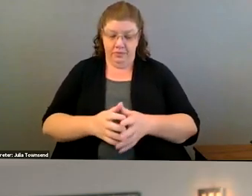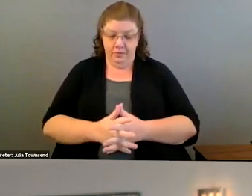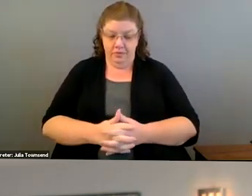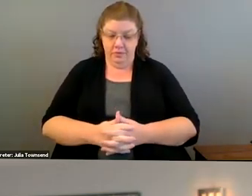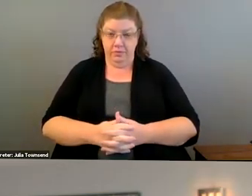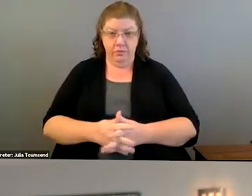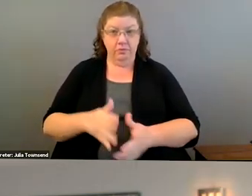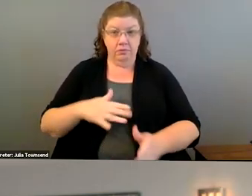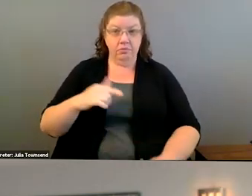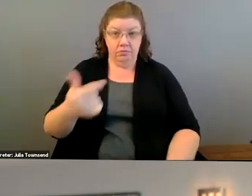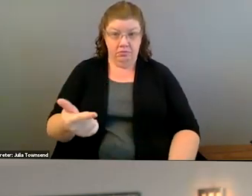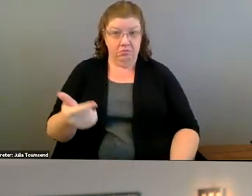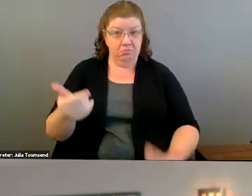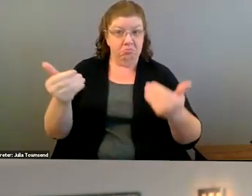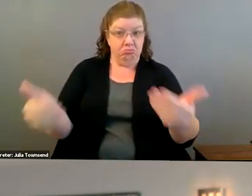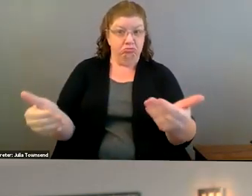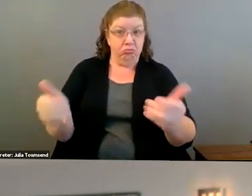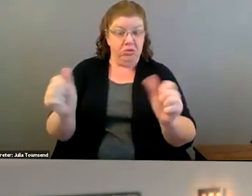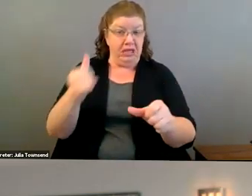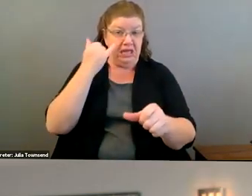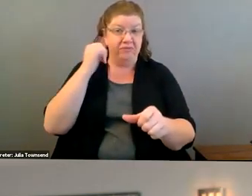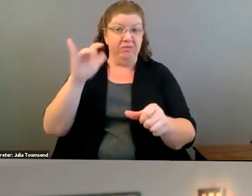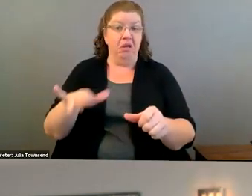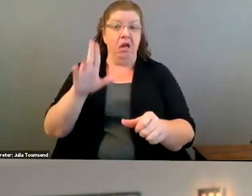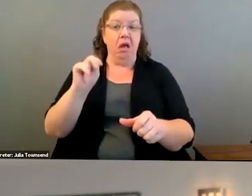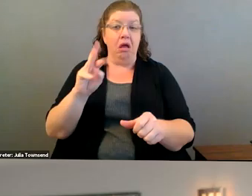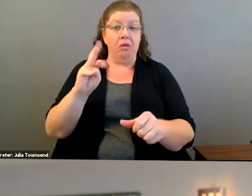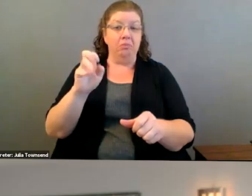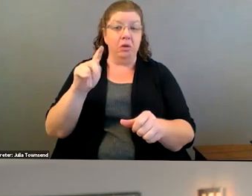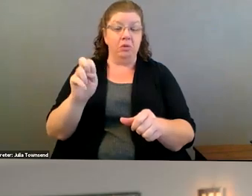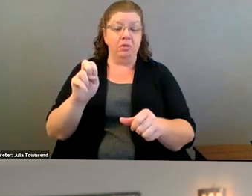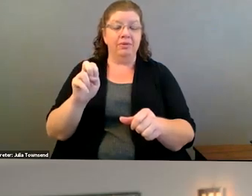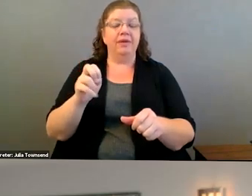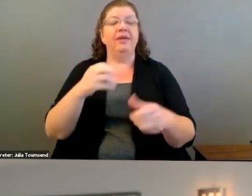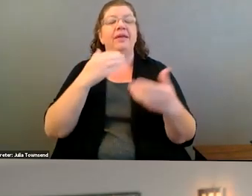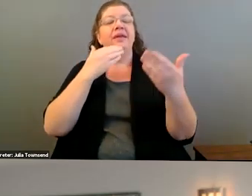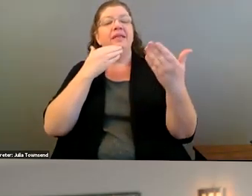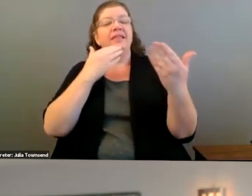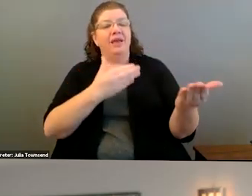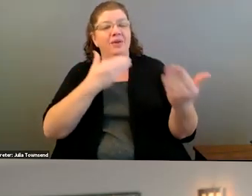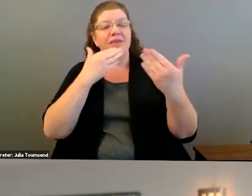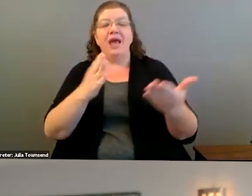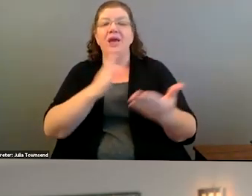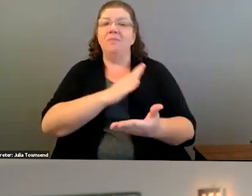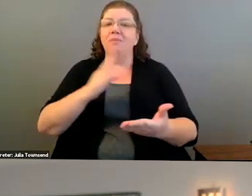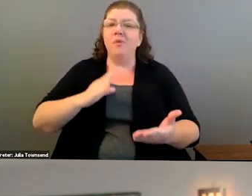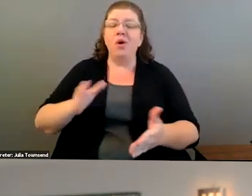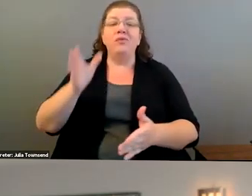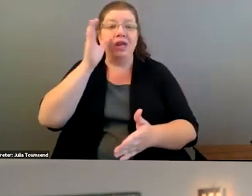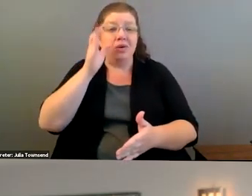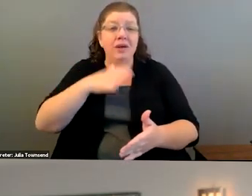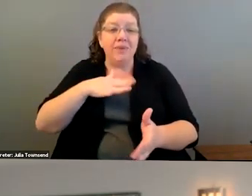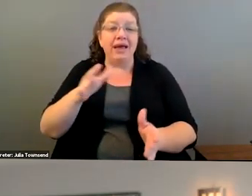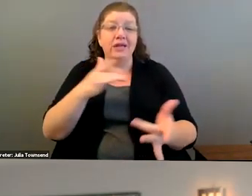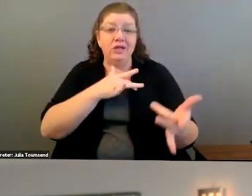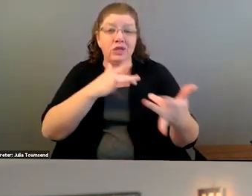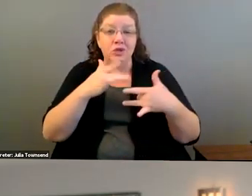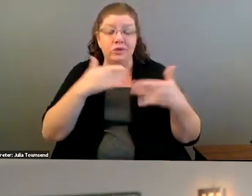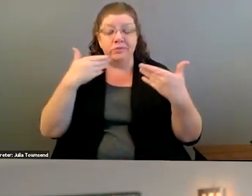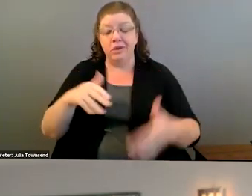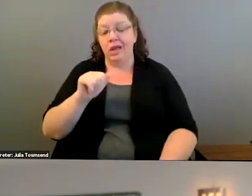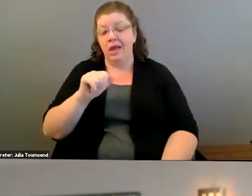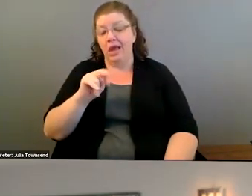y por este final myners andrew puede hablar active su micrófono gracias a los miembros del consejo escolar por escuchar mis inquietudes